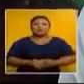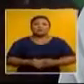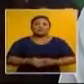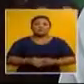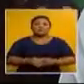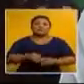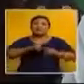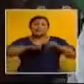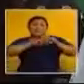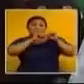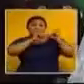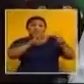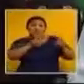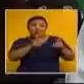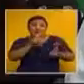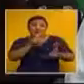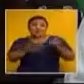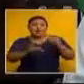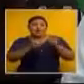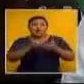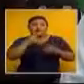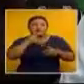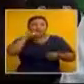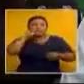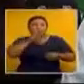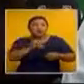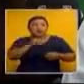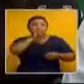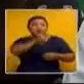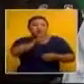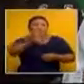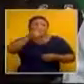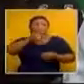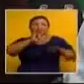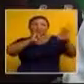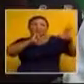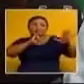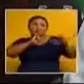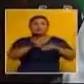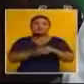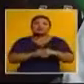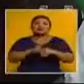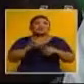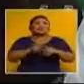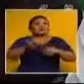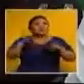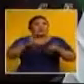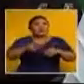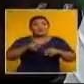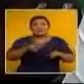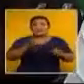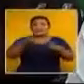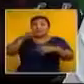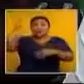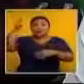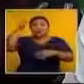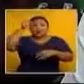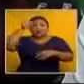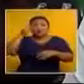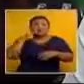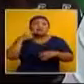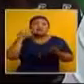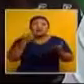Estas preguntas a las que convocamos a votar no son las 2, 3 y 6. Adicional a esto, solicitamos al Gobierno Nacional hechos